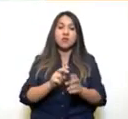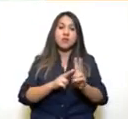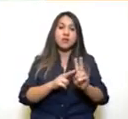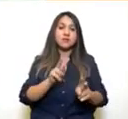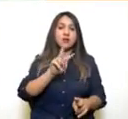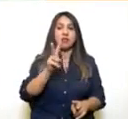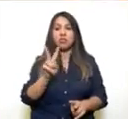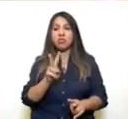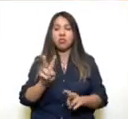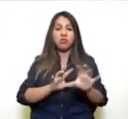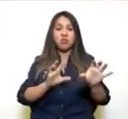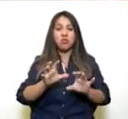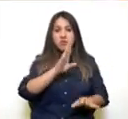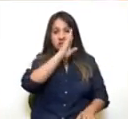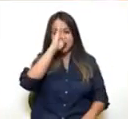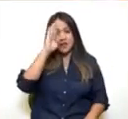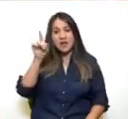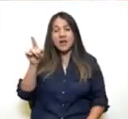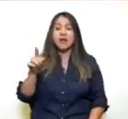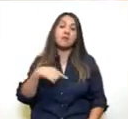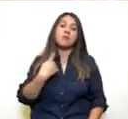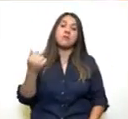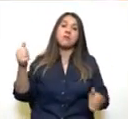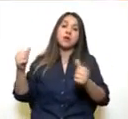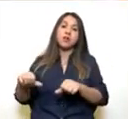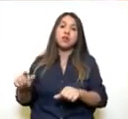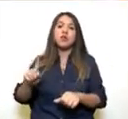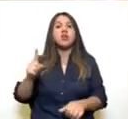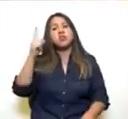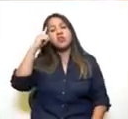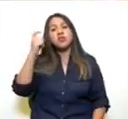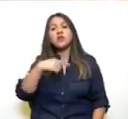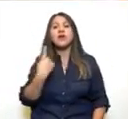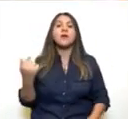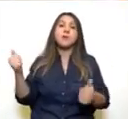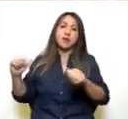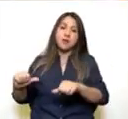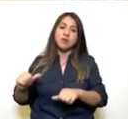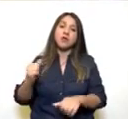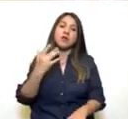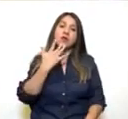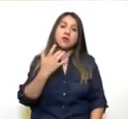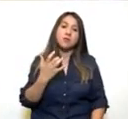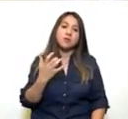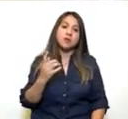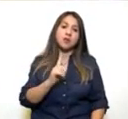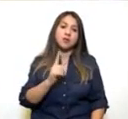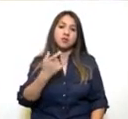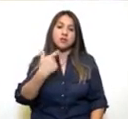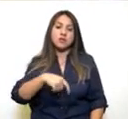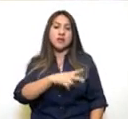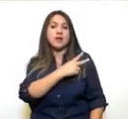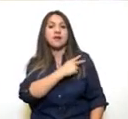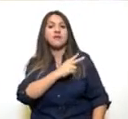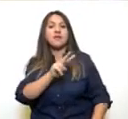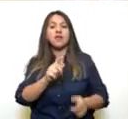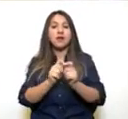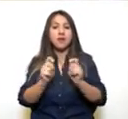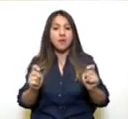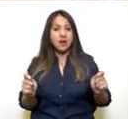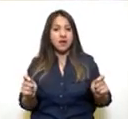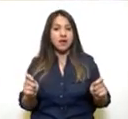y él perdió no creo que haya perdido porque yo no fuera la jefa de campaña